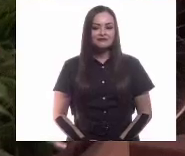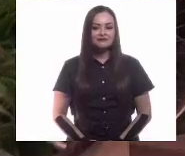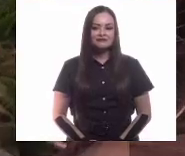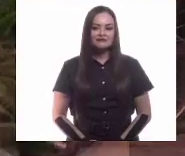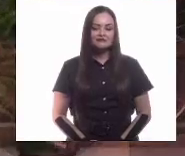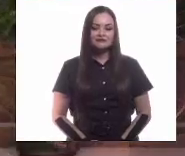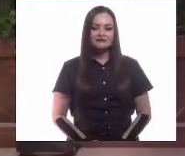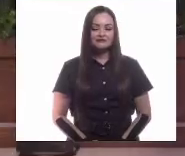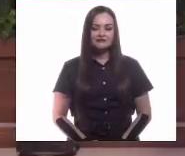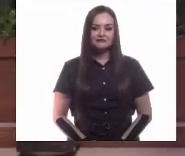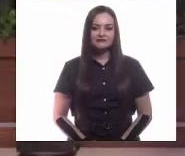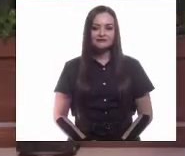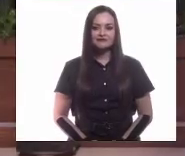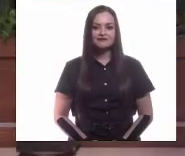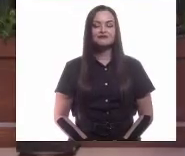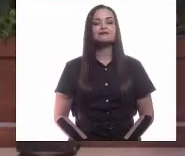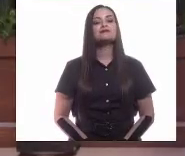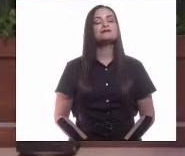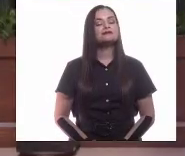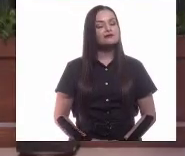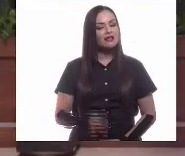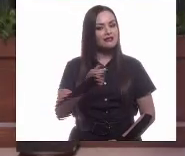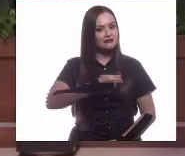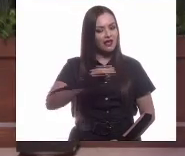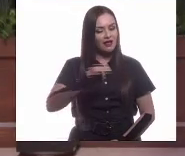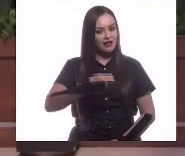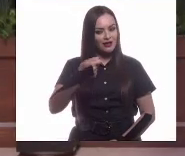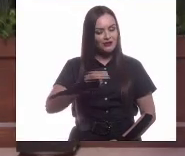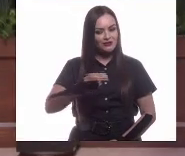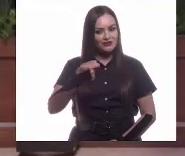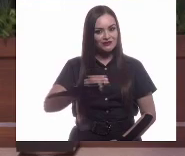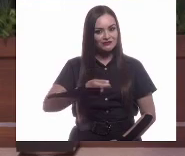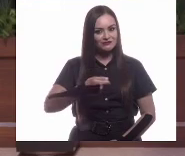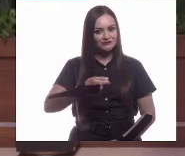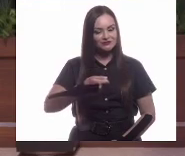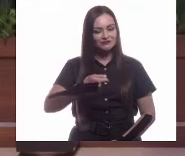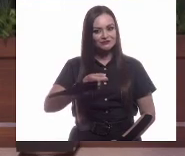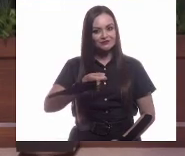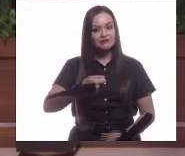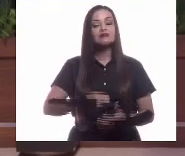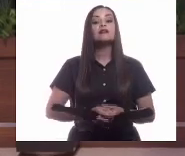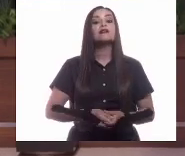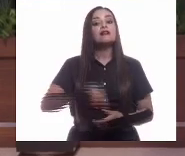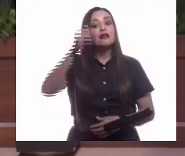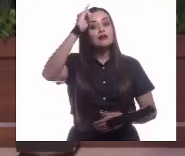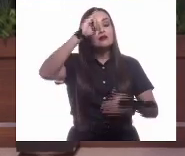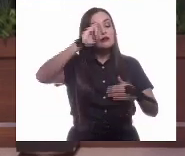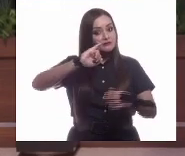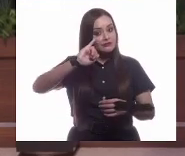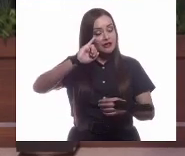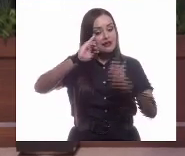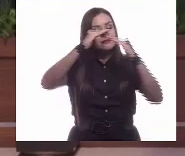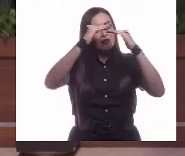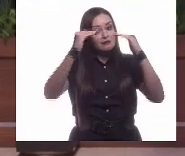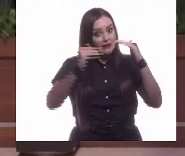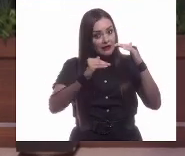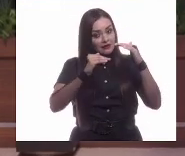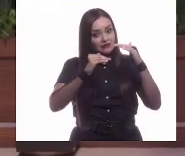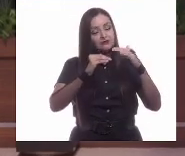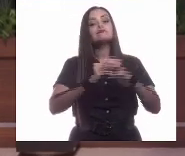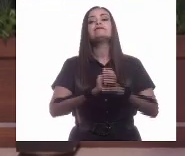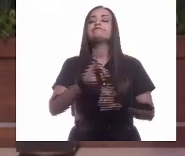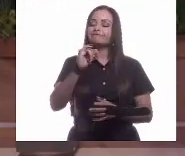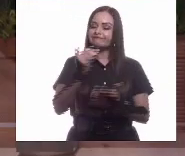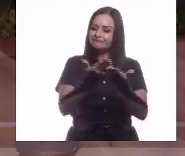Junto con el almirante Vallado, quiero saludar al vicealmirante Luis Javier Robinson Portillo, comandante de nuestra 2ª